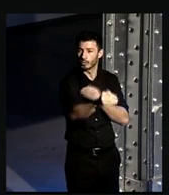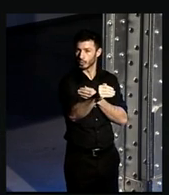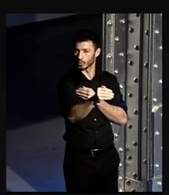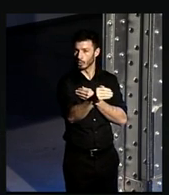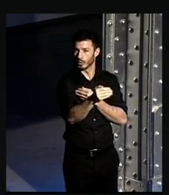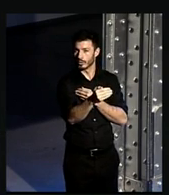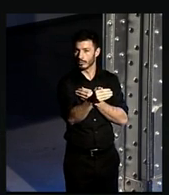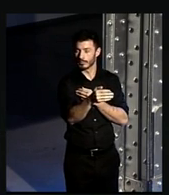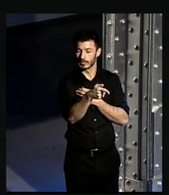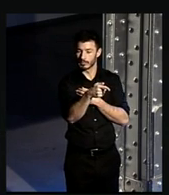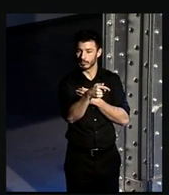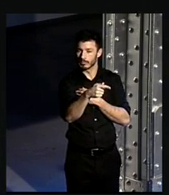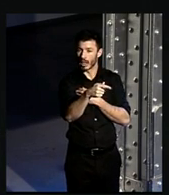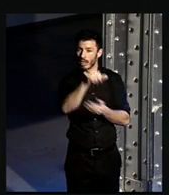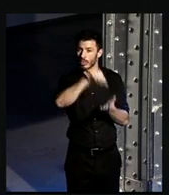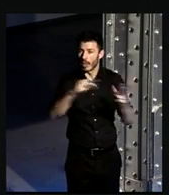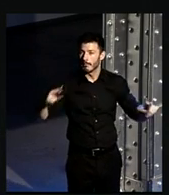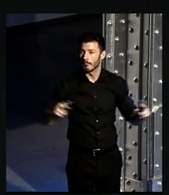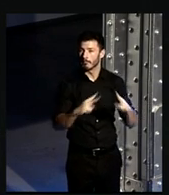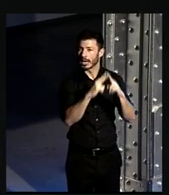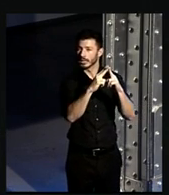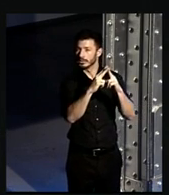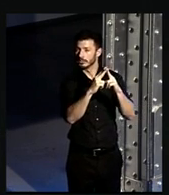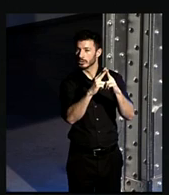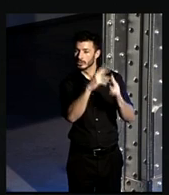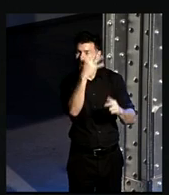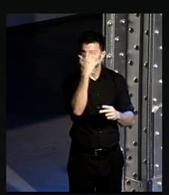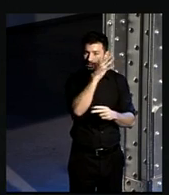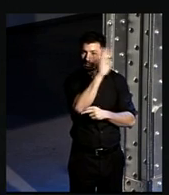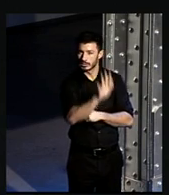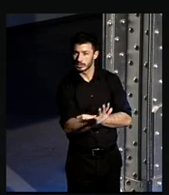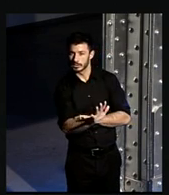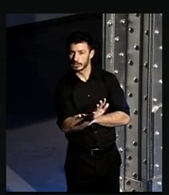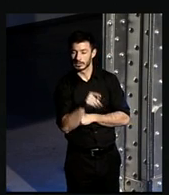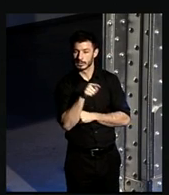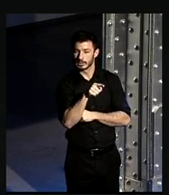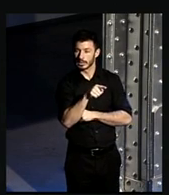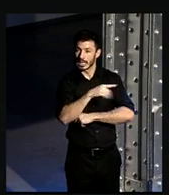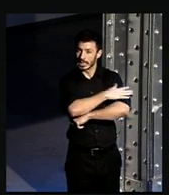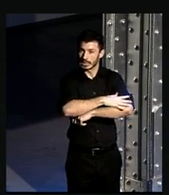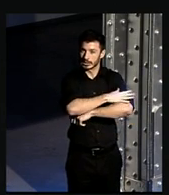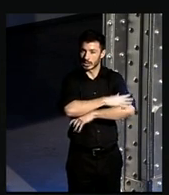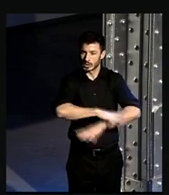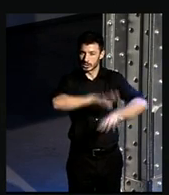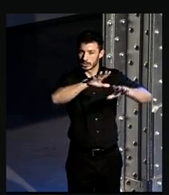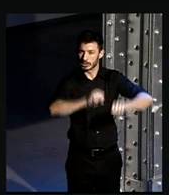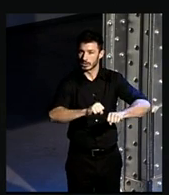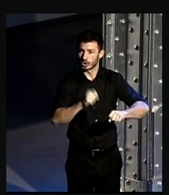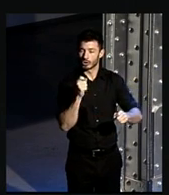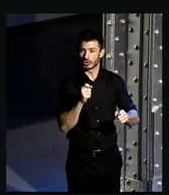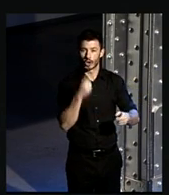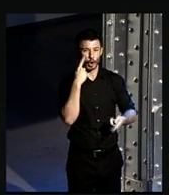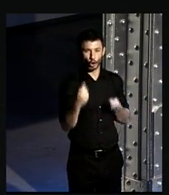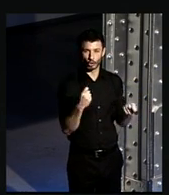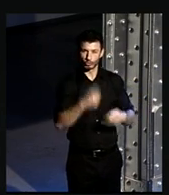claramente en un París, además, un poco sombrío, donde el Estado tenía un control férreo sobre